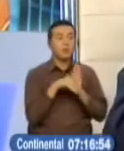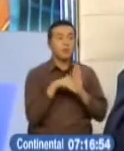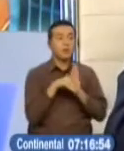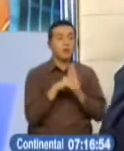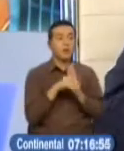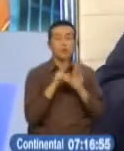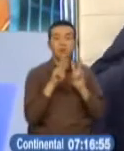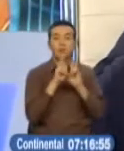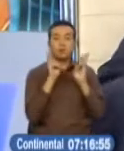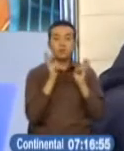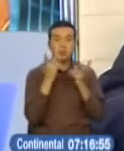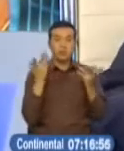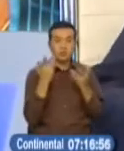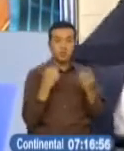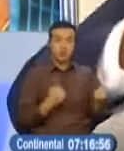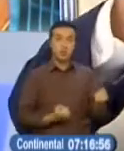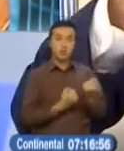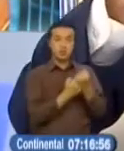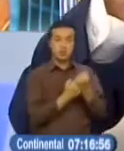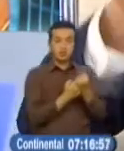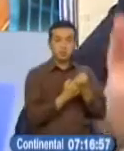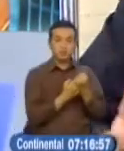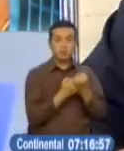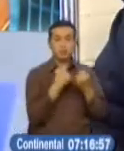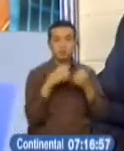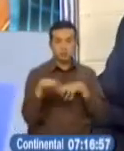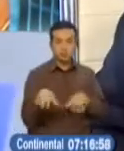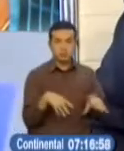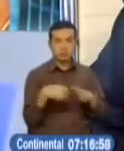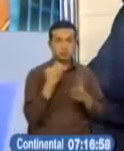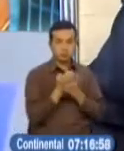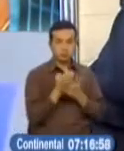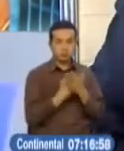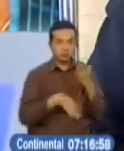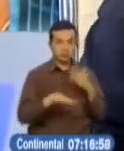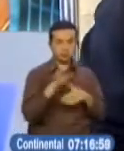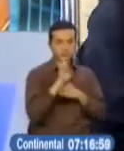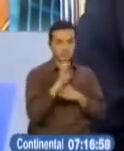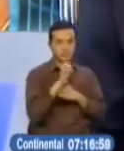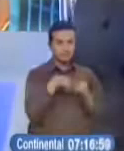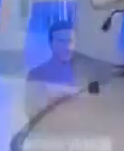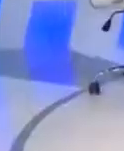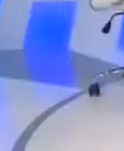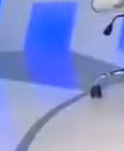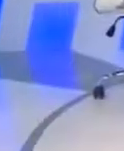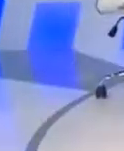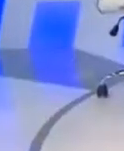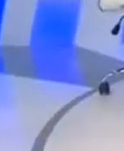relación a este apoyo a la dinámica de la economía ecuatoriana. Venimos de inmediato.